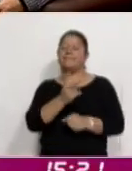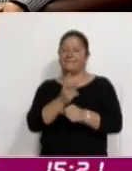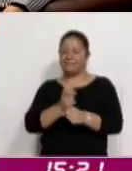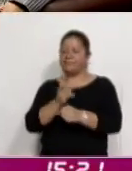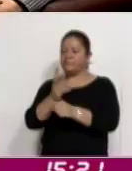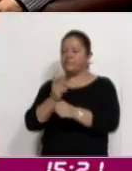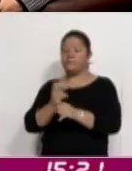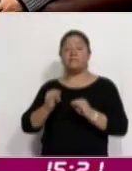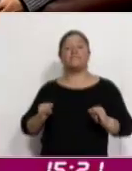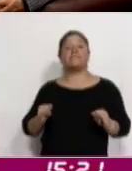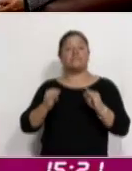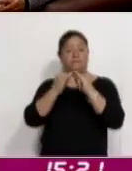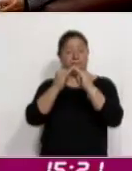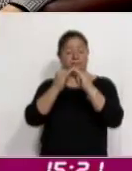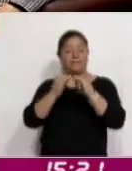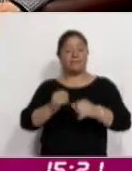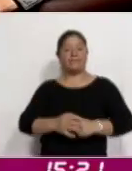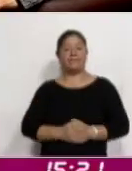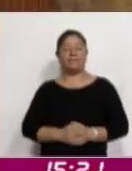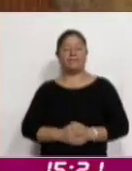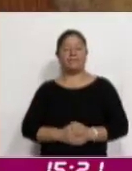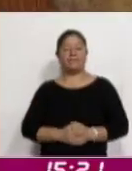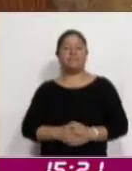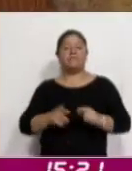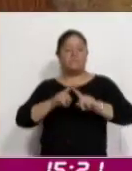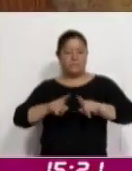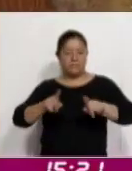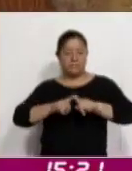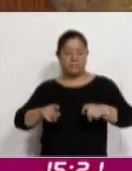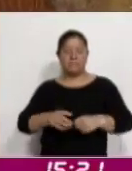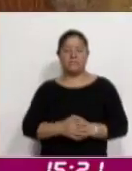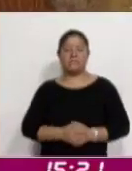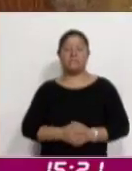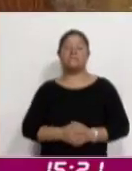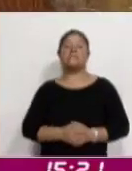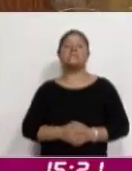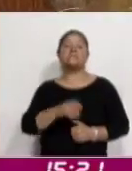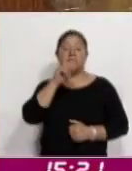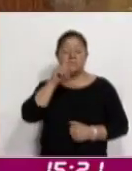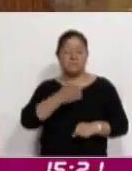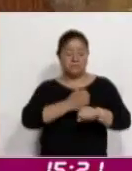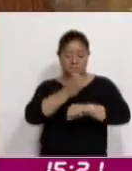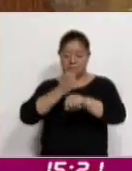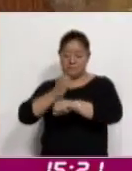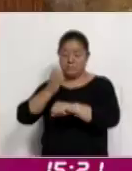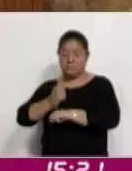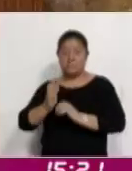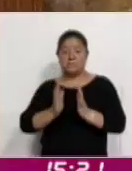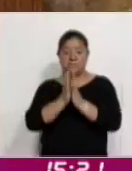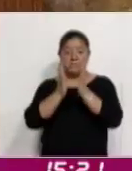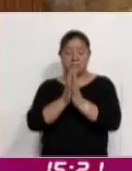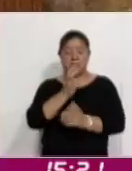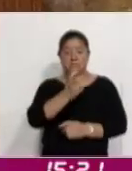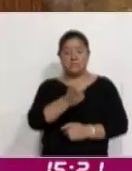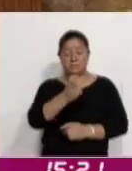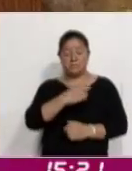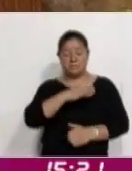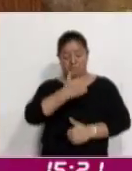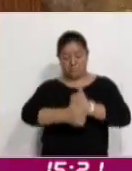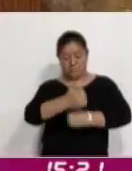a instituciones y a algunas otras entidades a participar en este certamen de innovación y